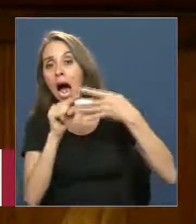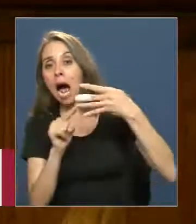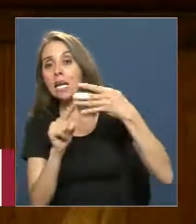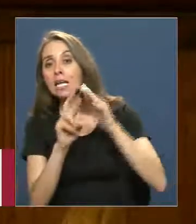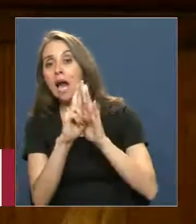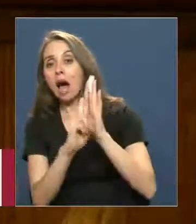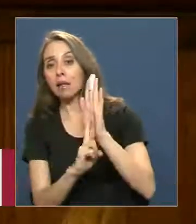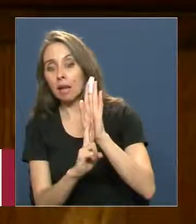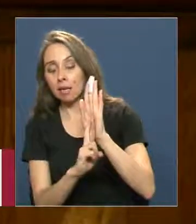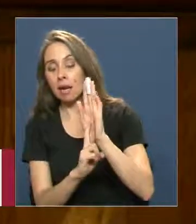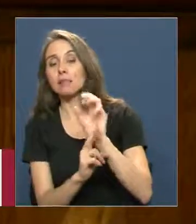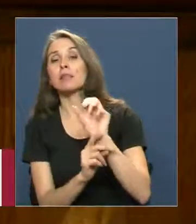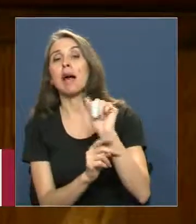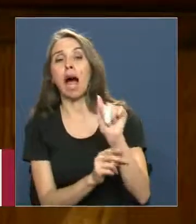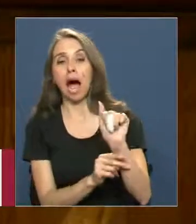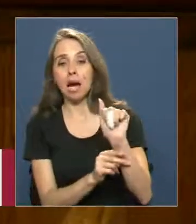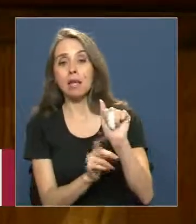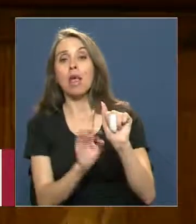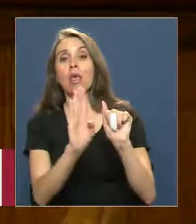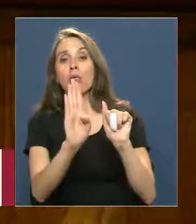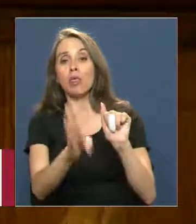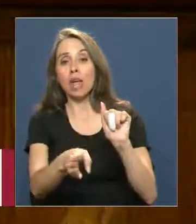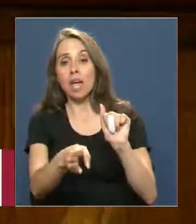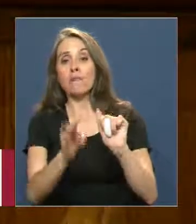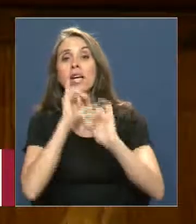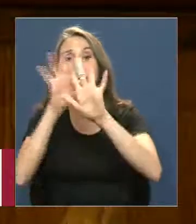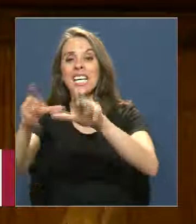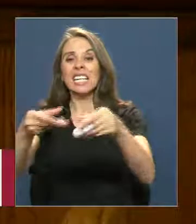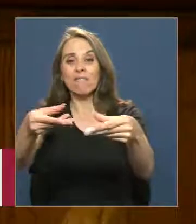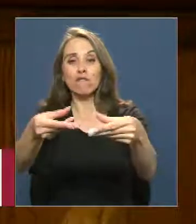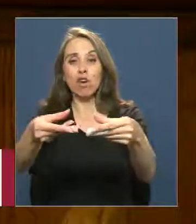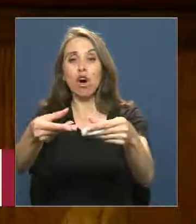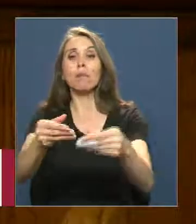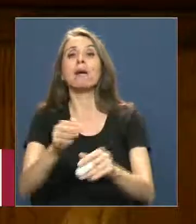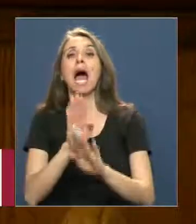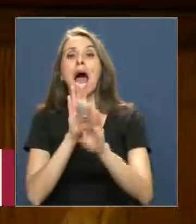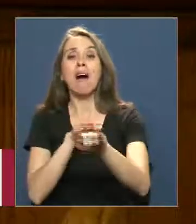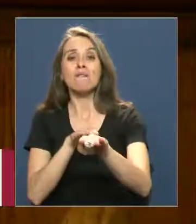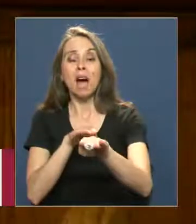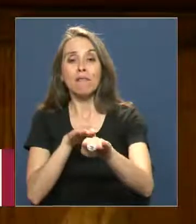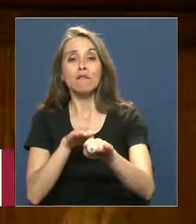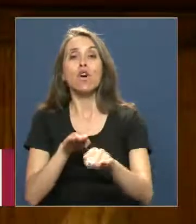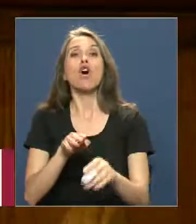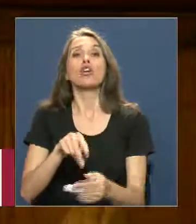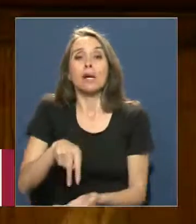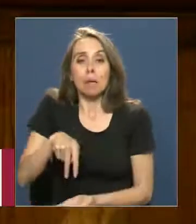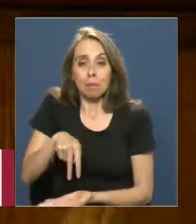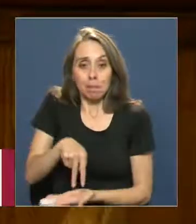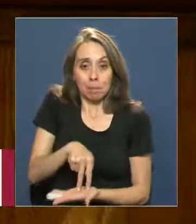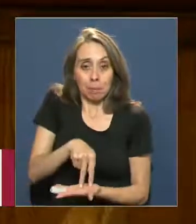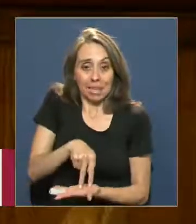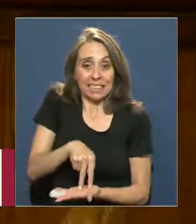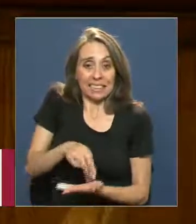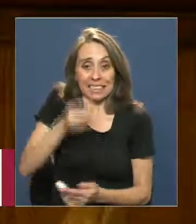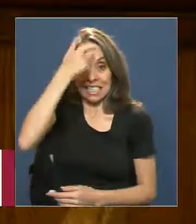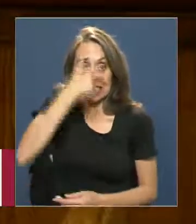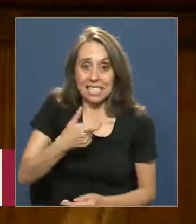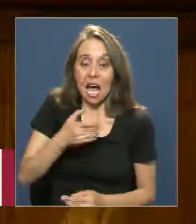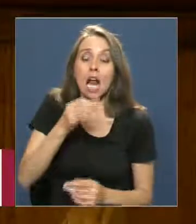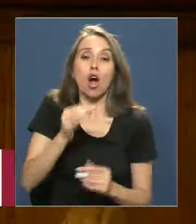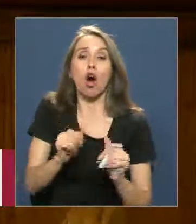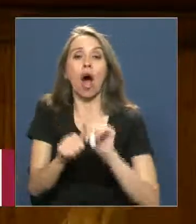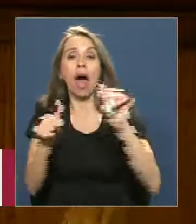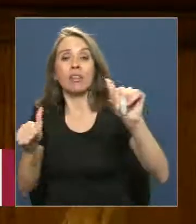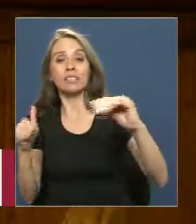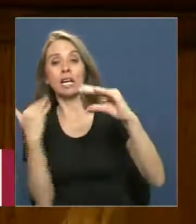reglas. A. Se deberá contar con un informe favorable, presencial o remoto, de la respectiva comisión de